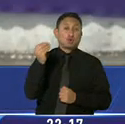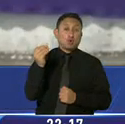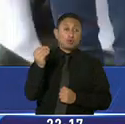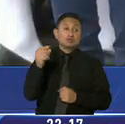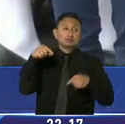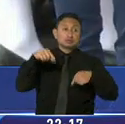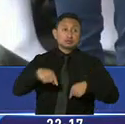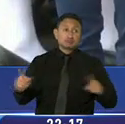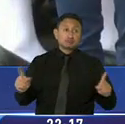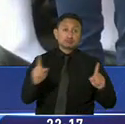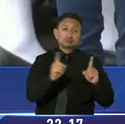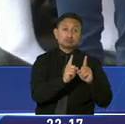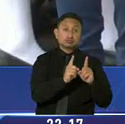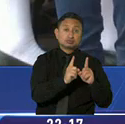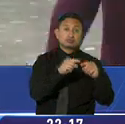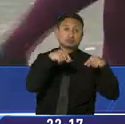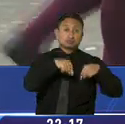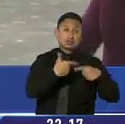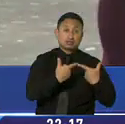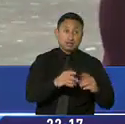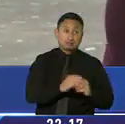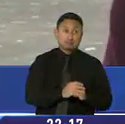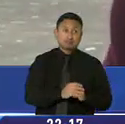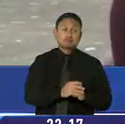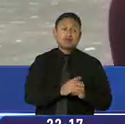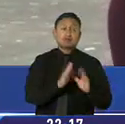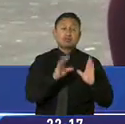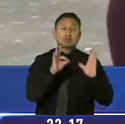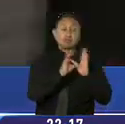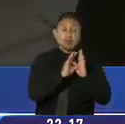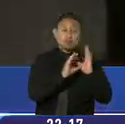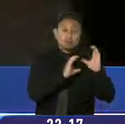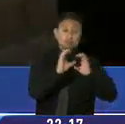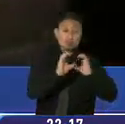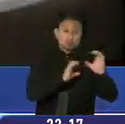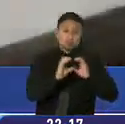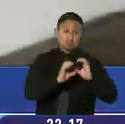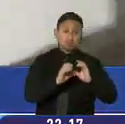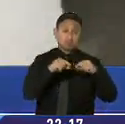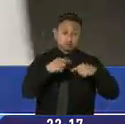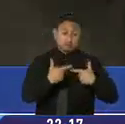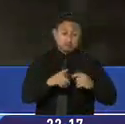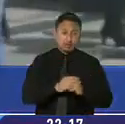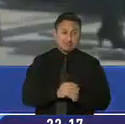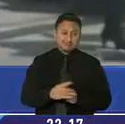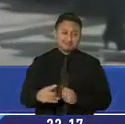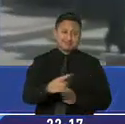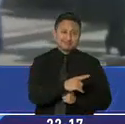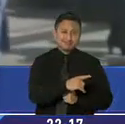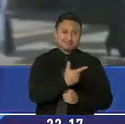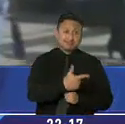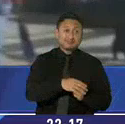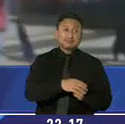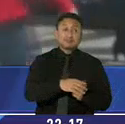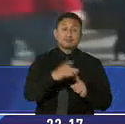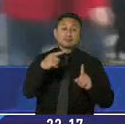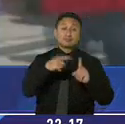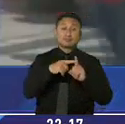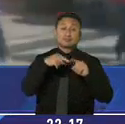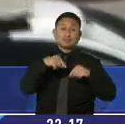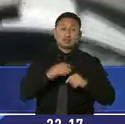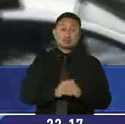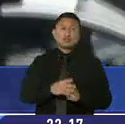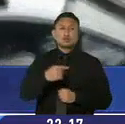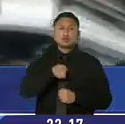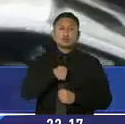con el procesado comunicación a través de las redes sociales. Pues tras haberse ganado su confianza, alias Mangajo se habría hecho pasar por menor de